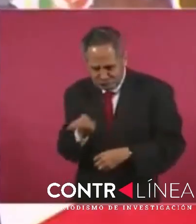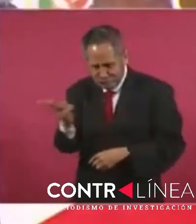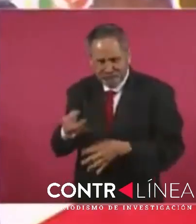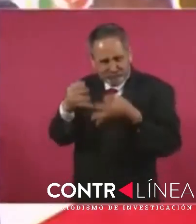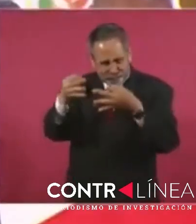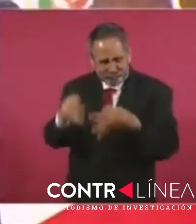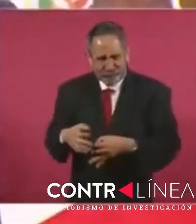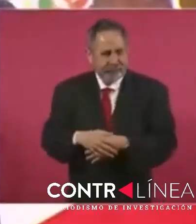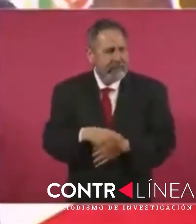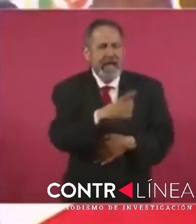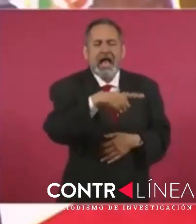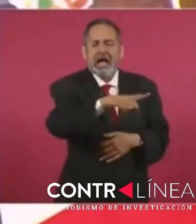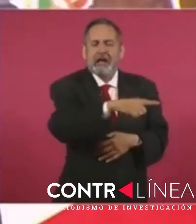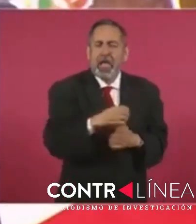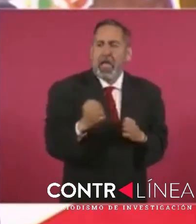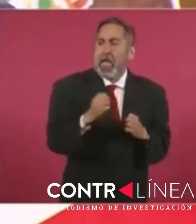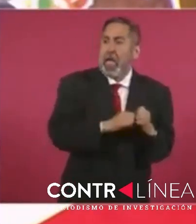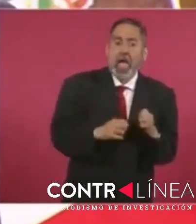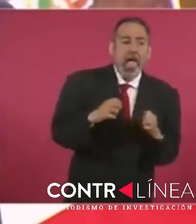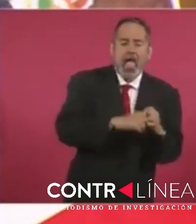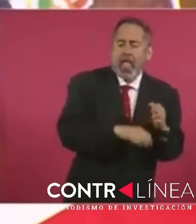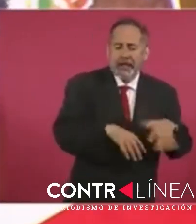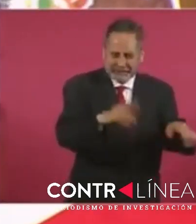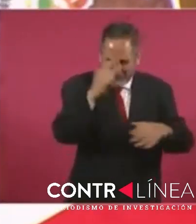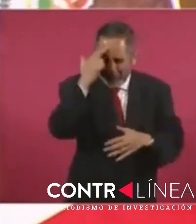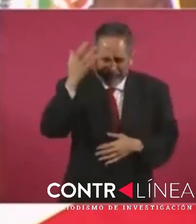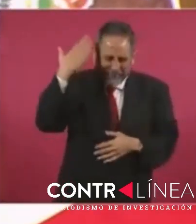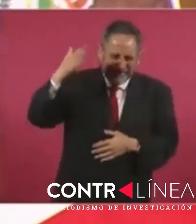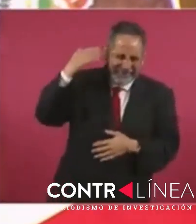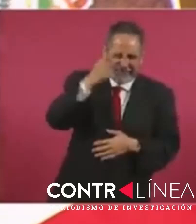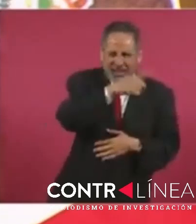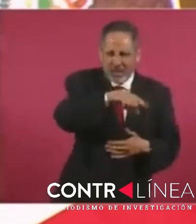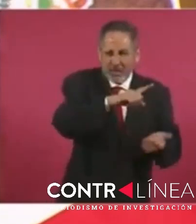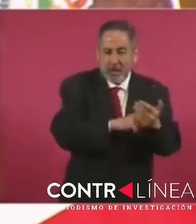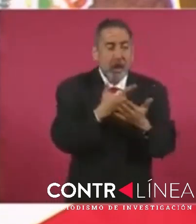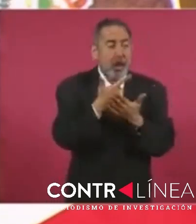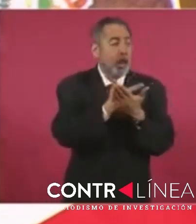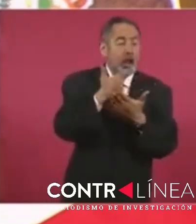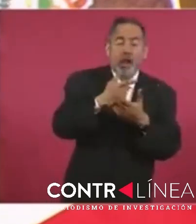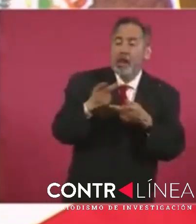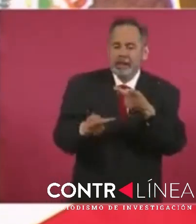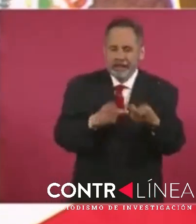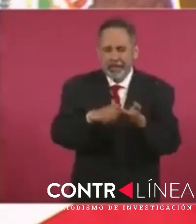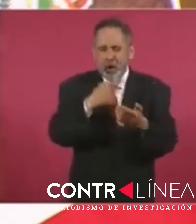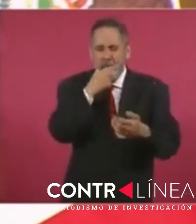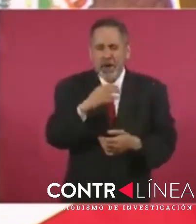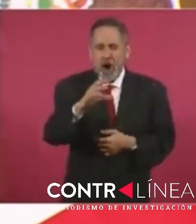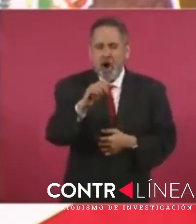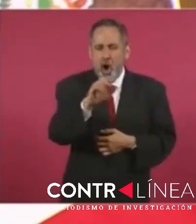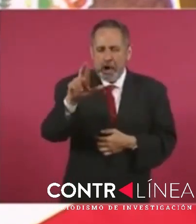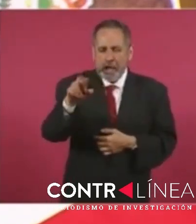para autoengañarse. ¿Se acuerdan? Las encuestas de Massey Coller.